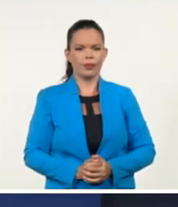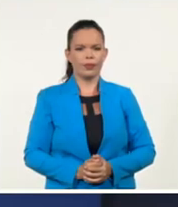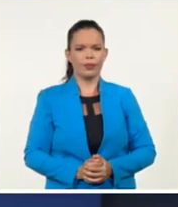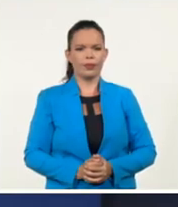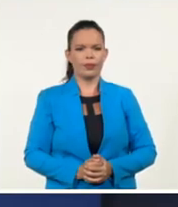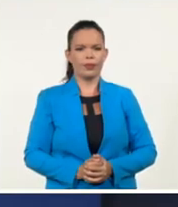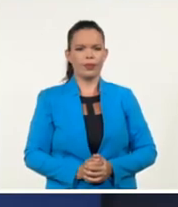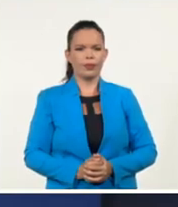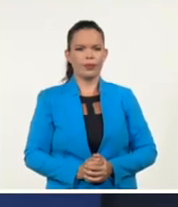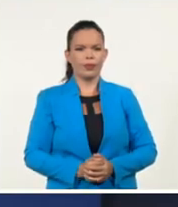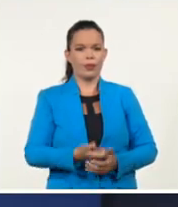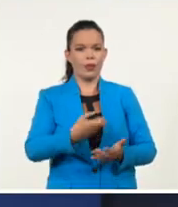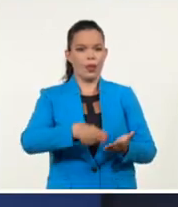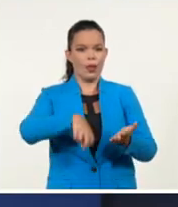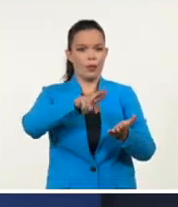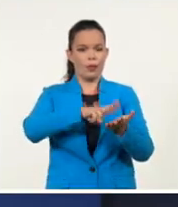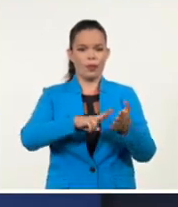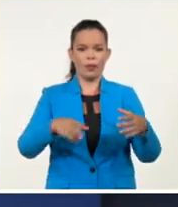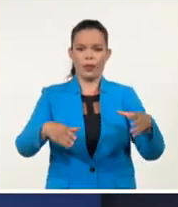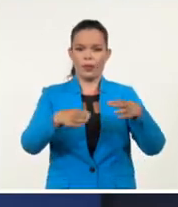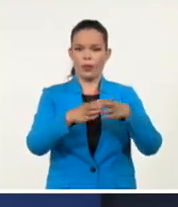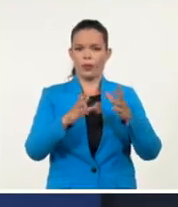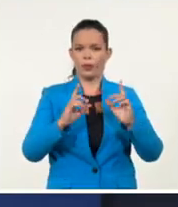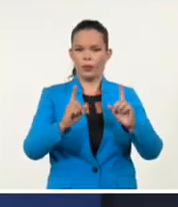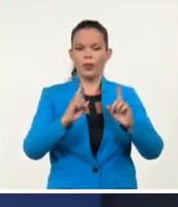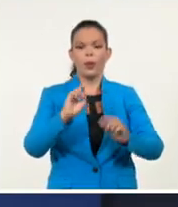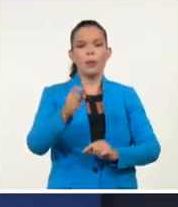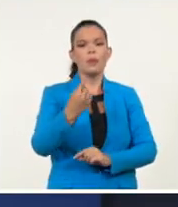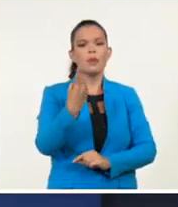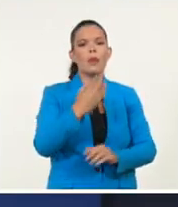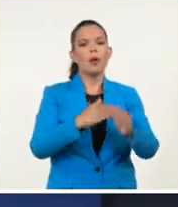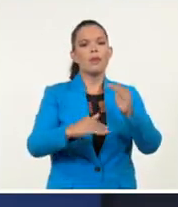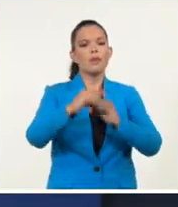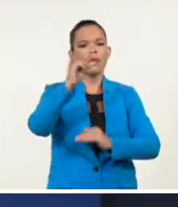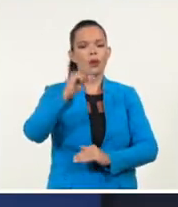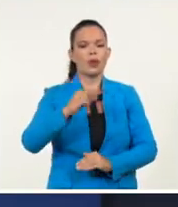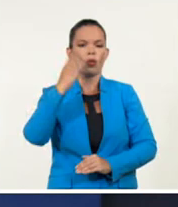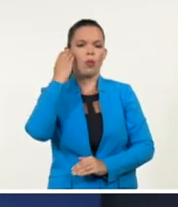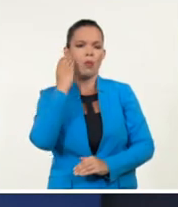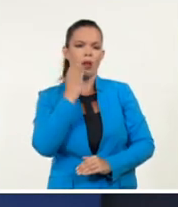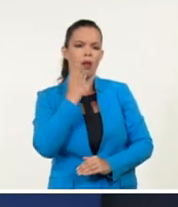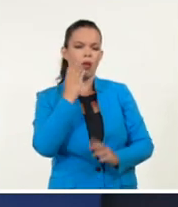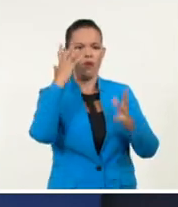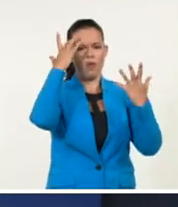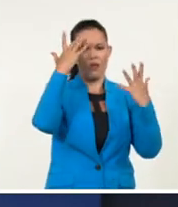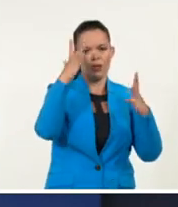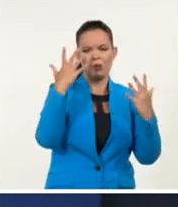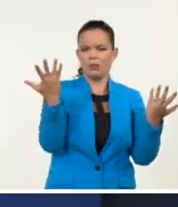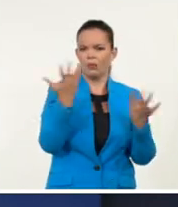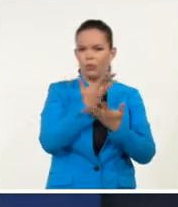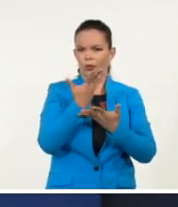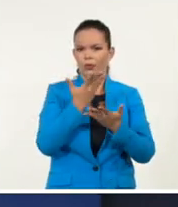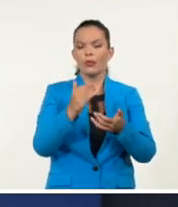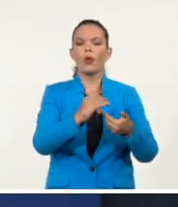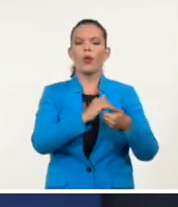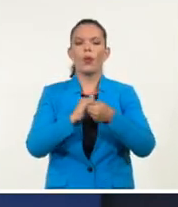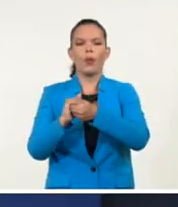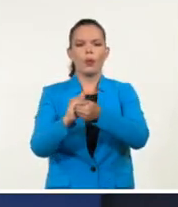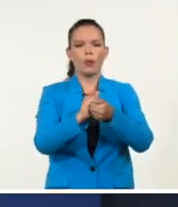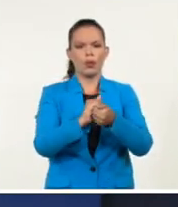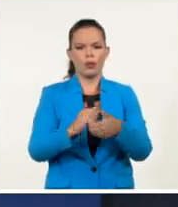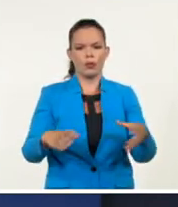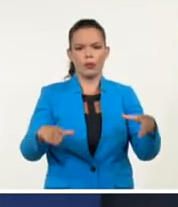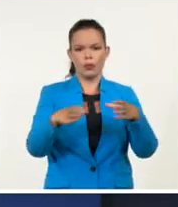el miembro del buró político del partido del primer ministro cubano manuel marrero cruz envió una felicitación a los compañeros de la dirección de seguridad